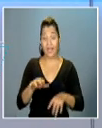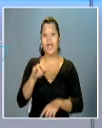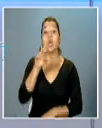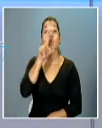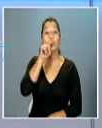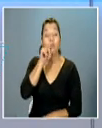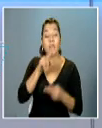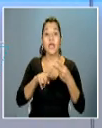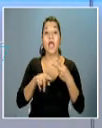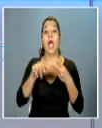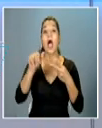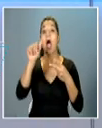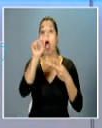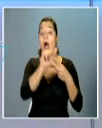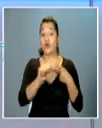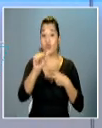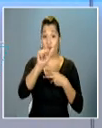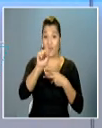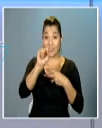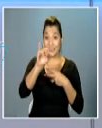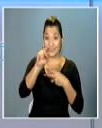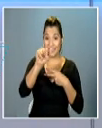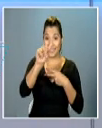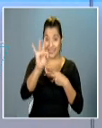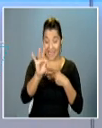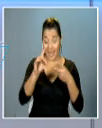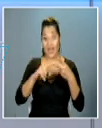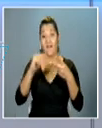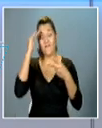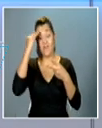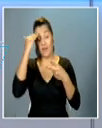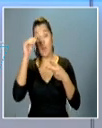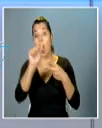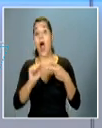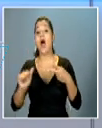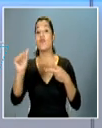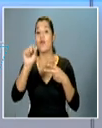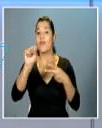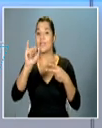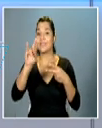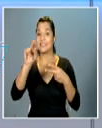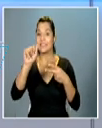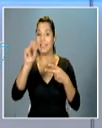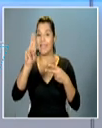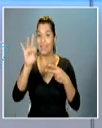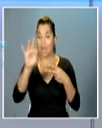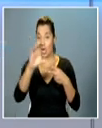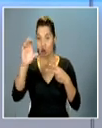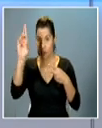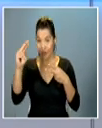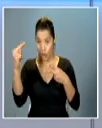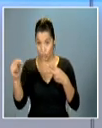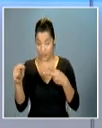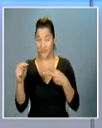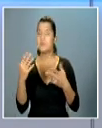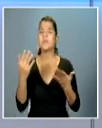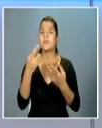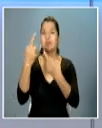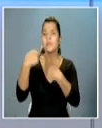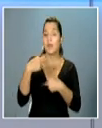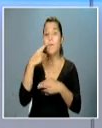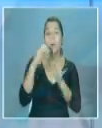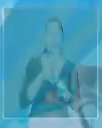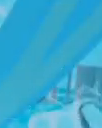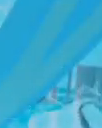@SINART-Noticias, y también en nuestro Facebook, @SINART Costa Rica Noticias. Y esto fue lo que nos dijeron algunos de ellos. Por ejemplo,